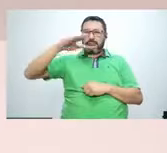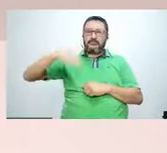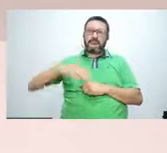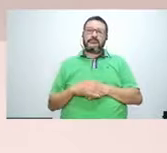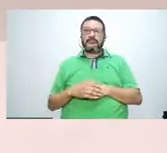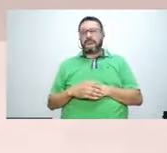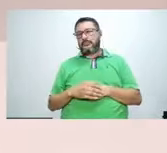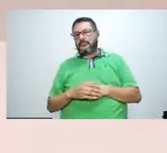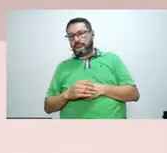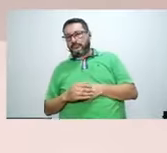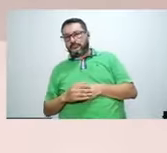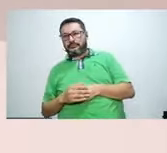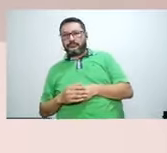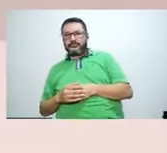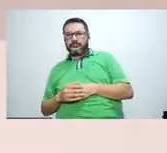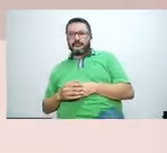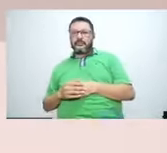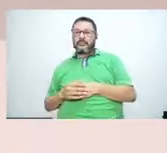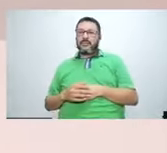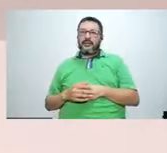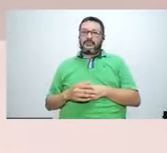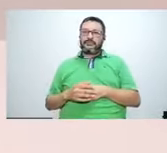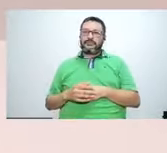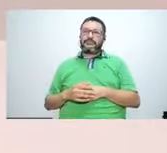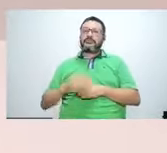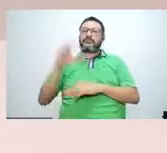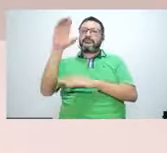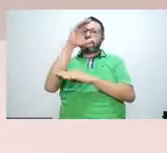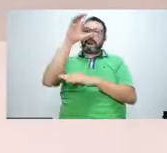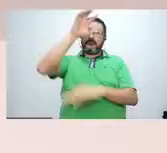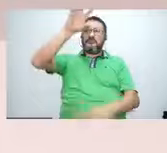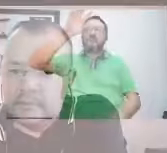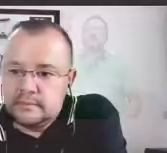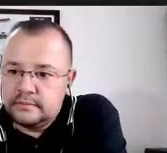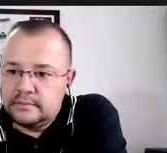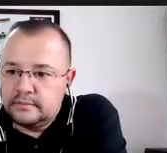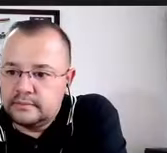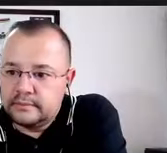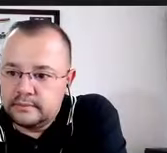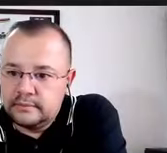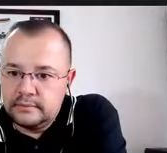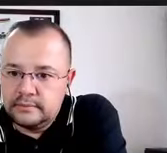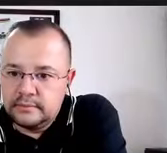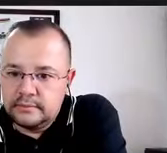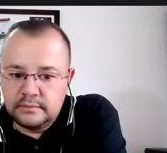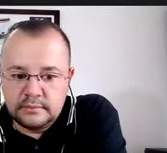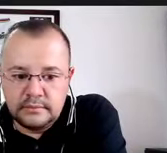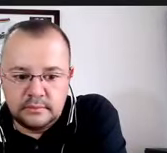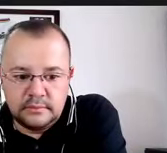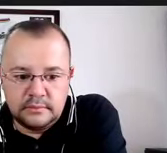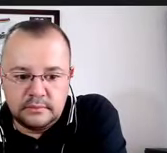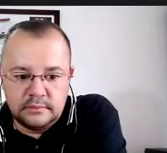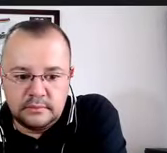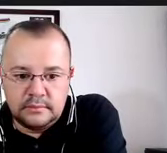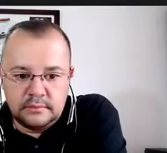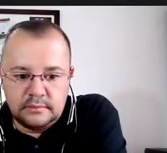implementado. Y muchos países en el mundo lo han implementado, los que son campeones olímpicos, en